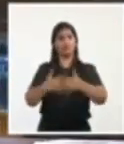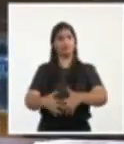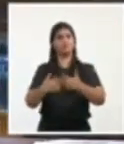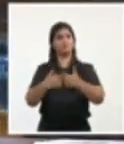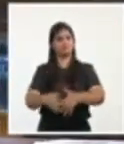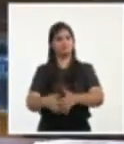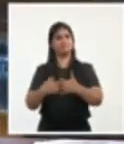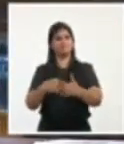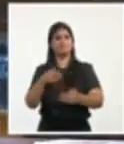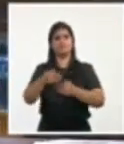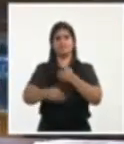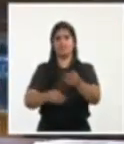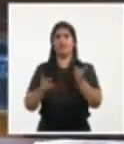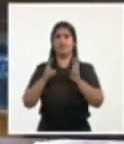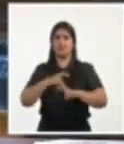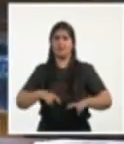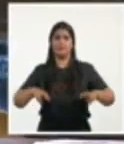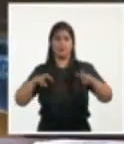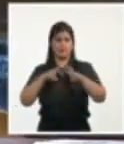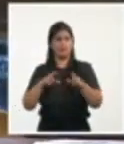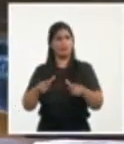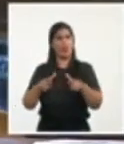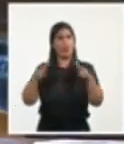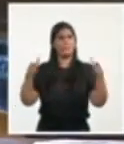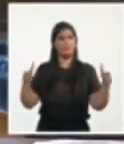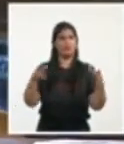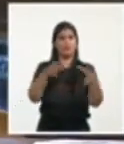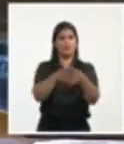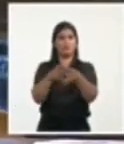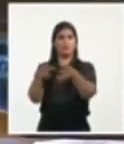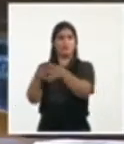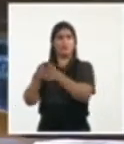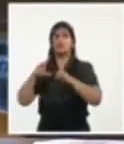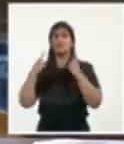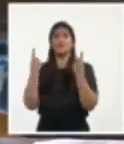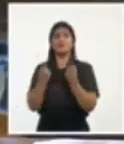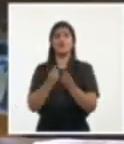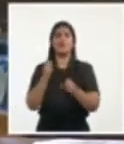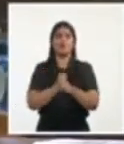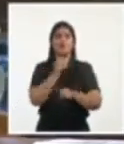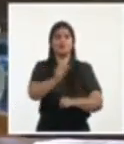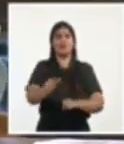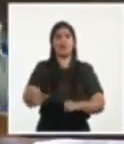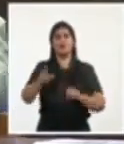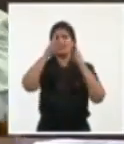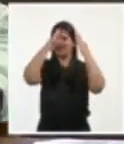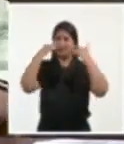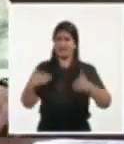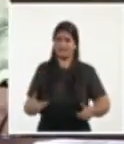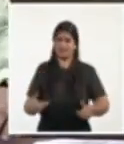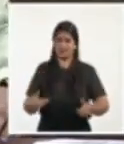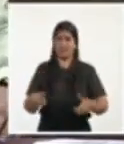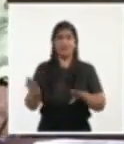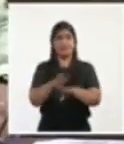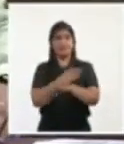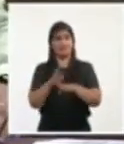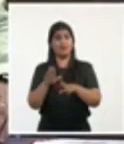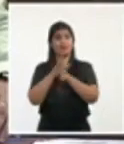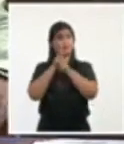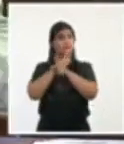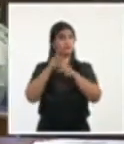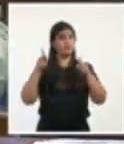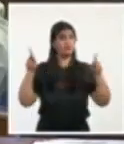y se incrementó o se fortaleció todo el proceso de dirección con cuadros del Ministerio de Salud Pública y